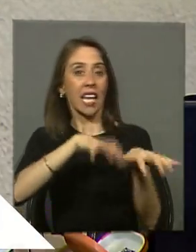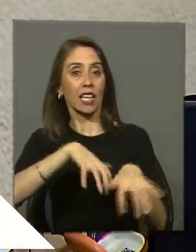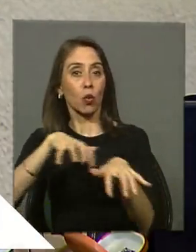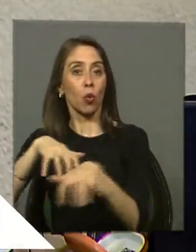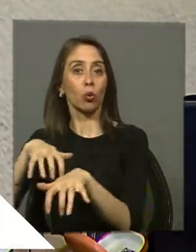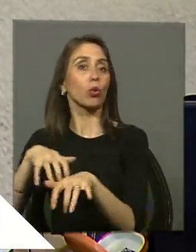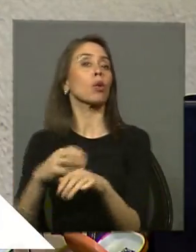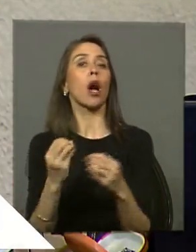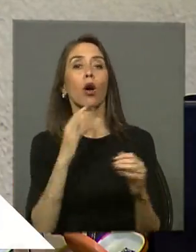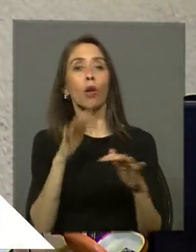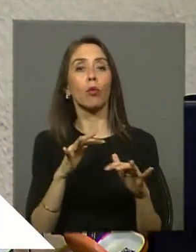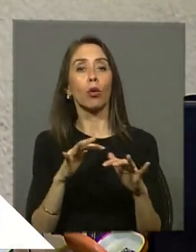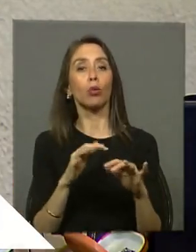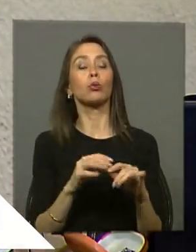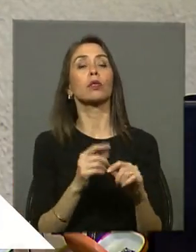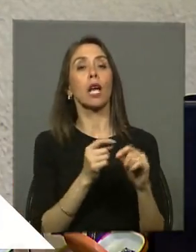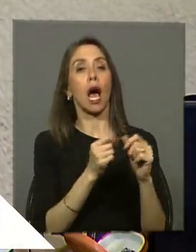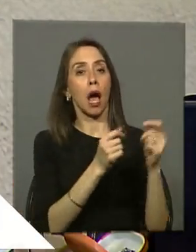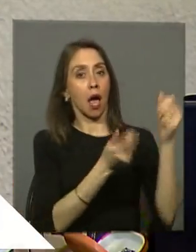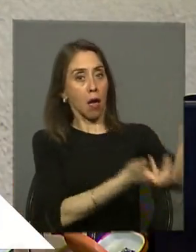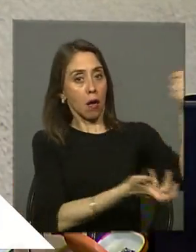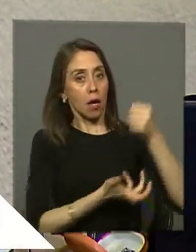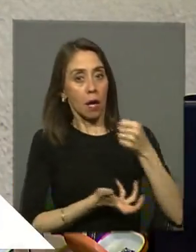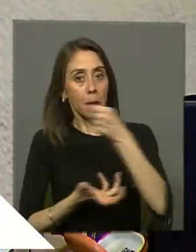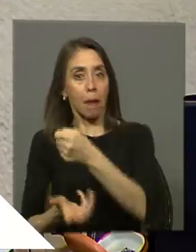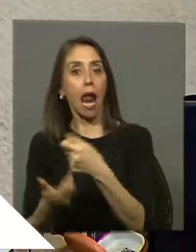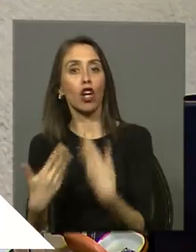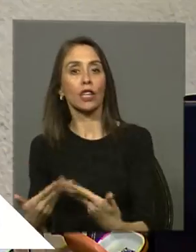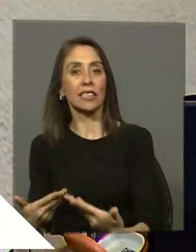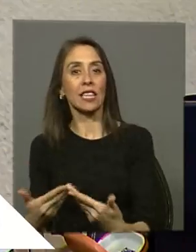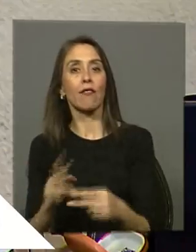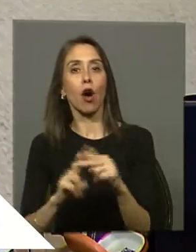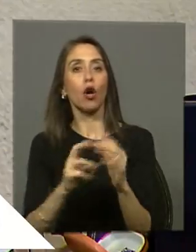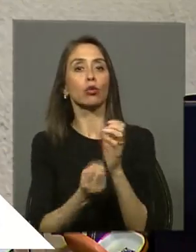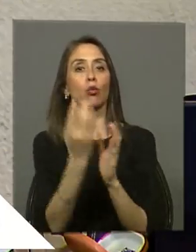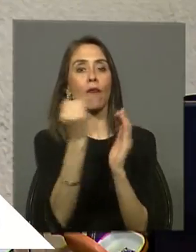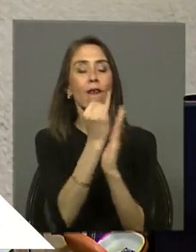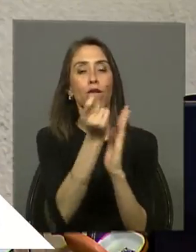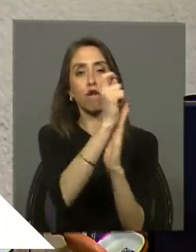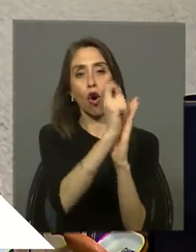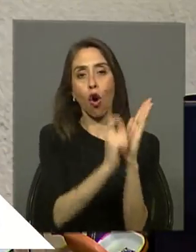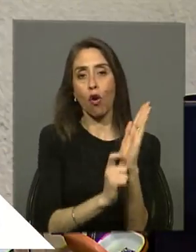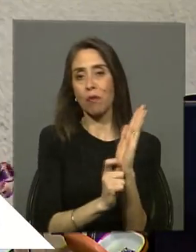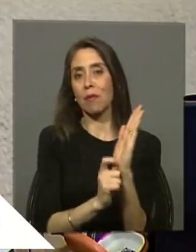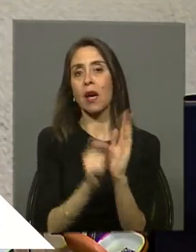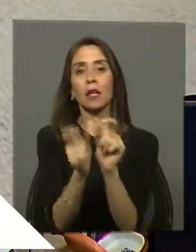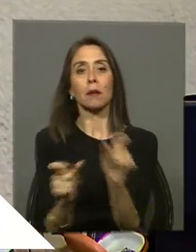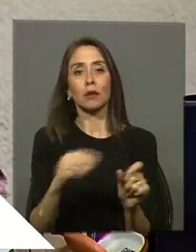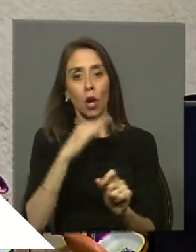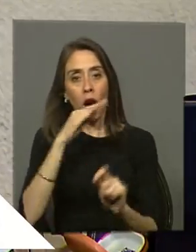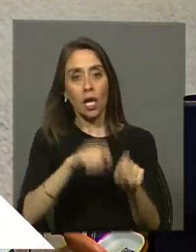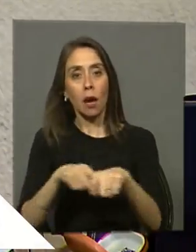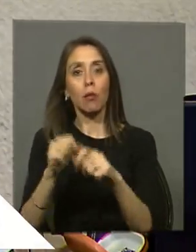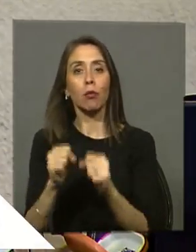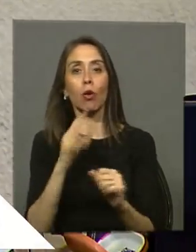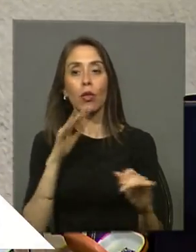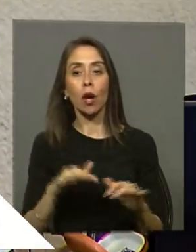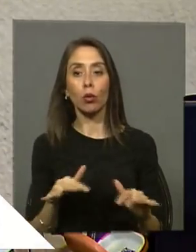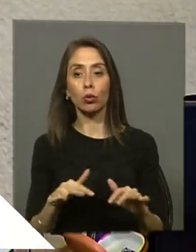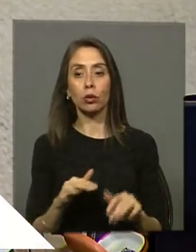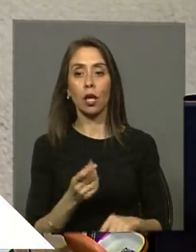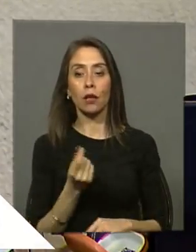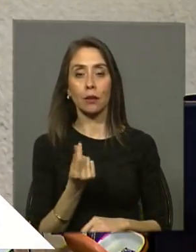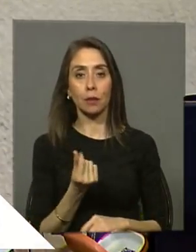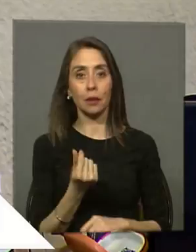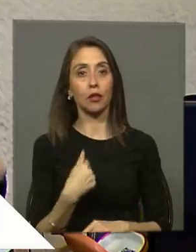utilizar instrumentos que sirvan o en su defecto hacer instrumentos que permitan que los agricultores puedan utilizar estos